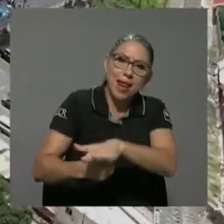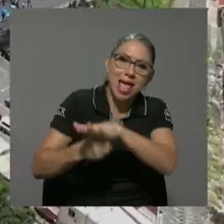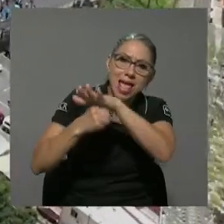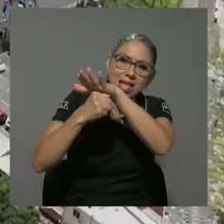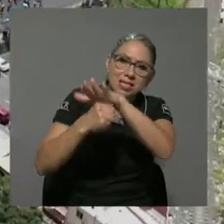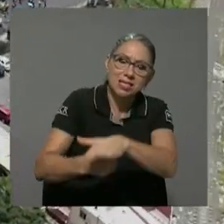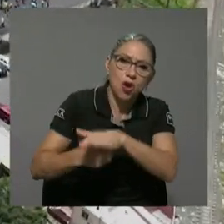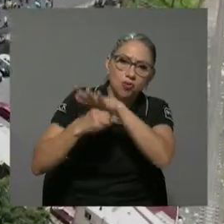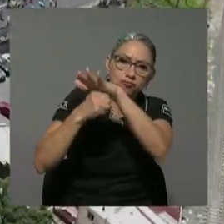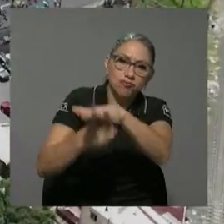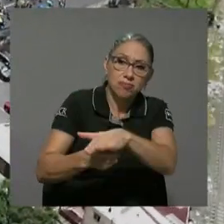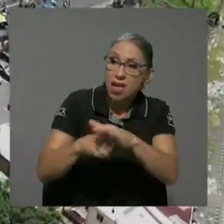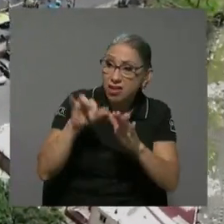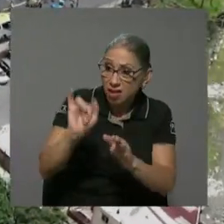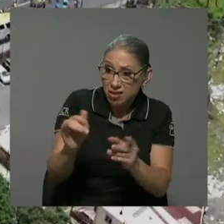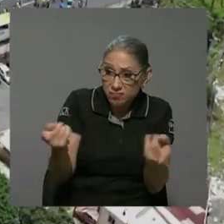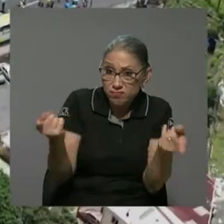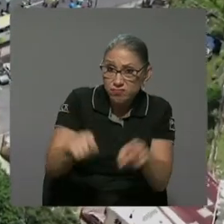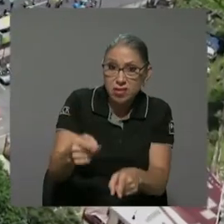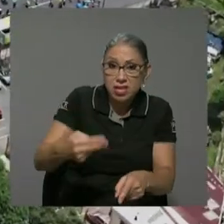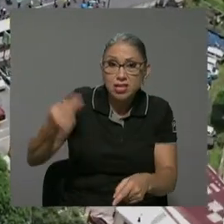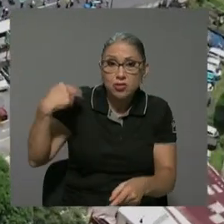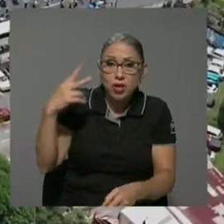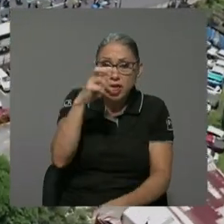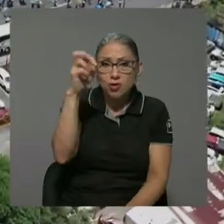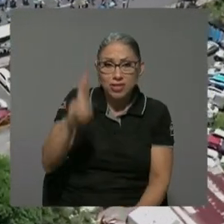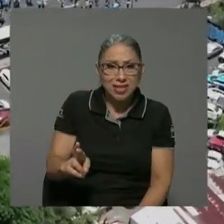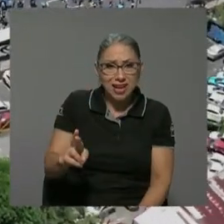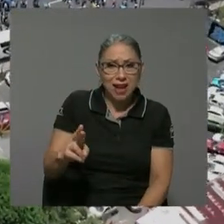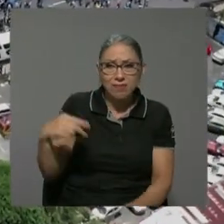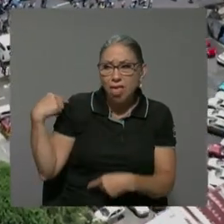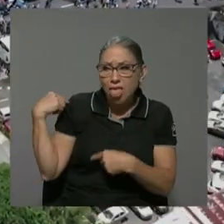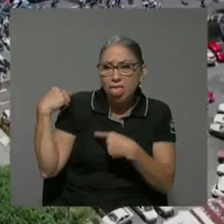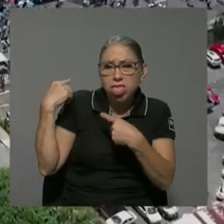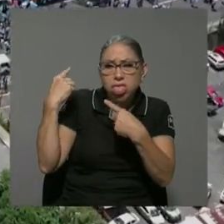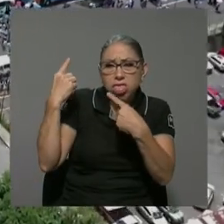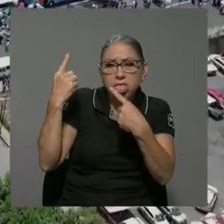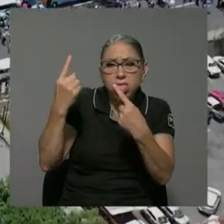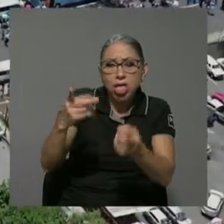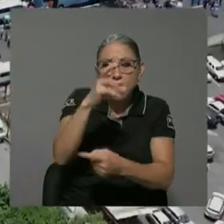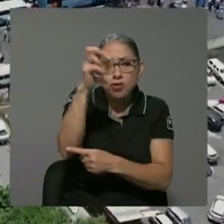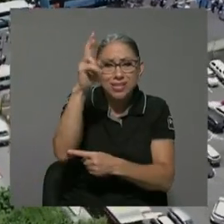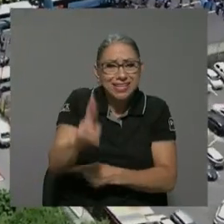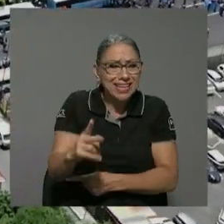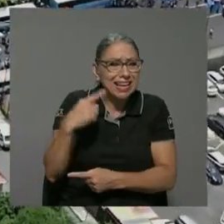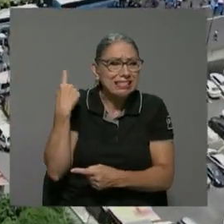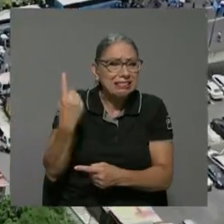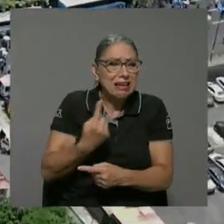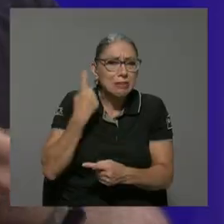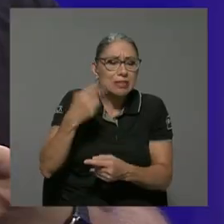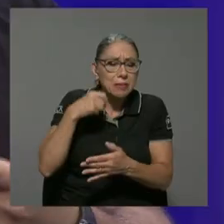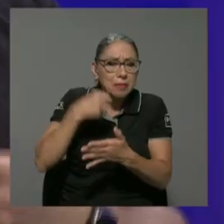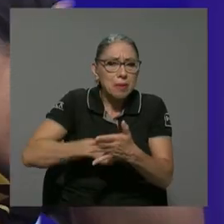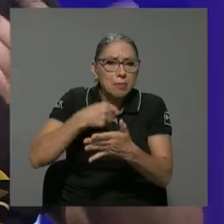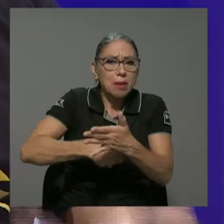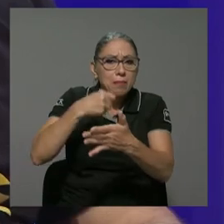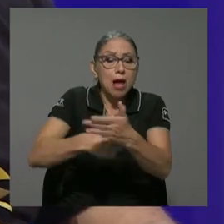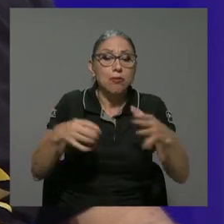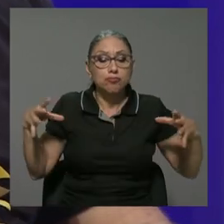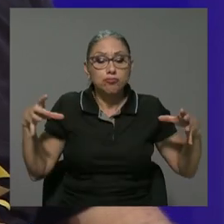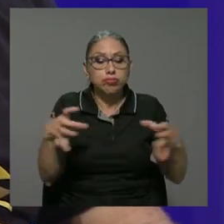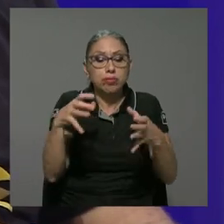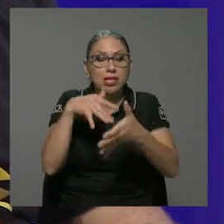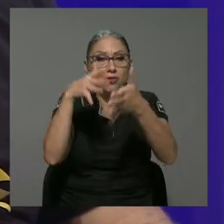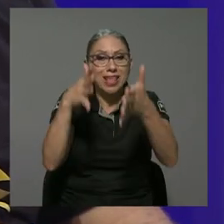Costa Rica, porque durante toda la historia del país, el movimiento estudiantil pues se ha articulado y ha buscado el